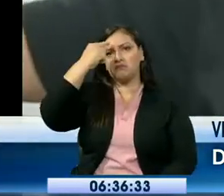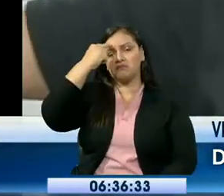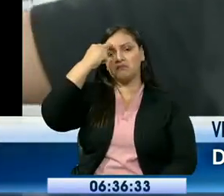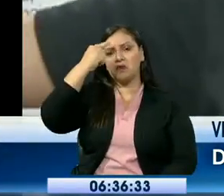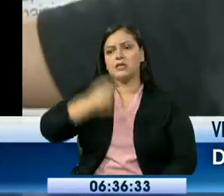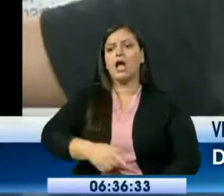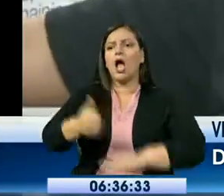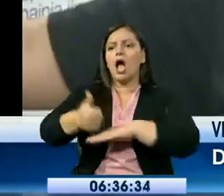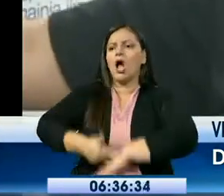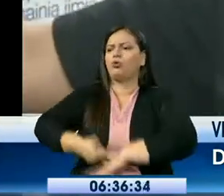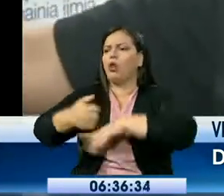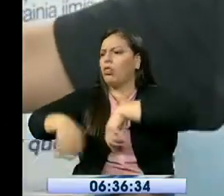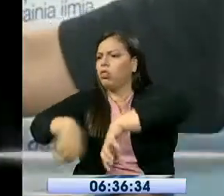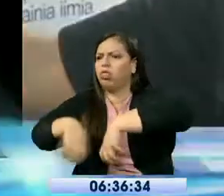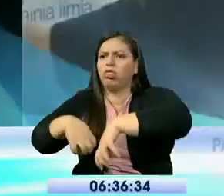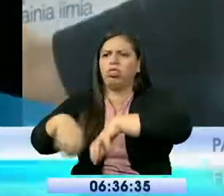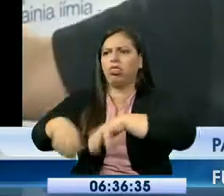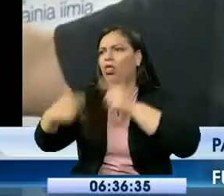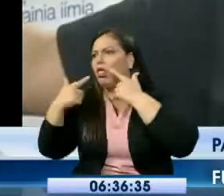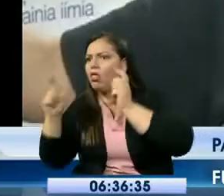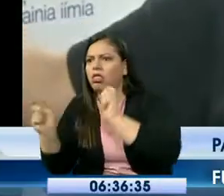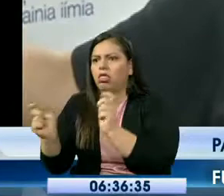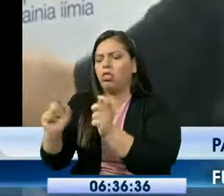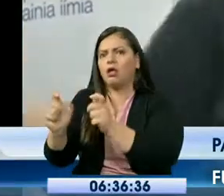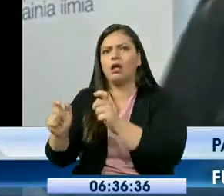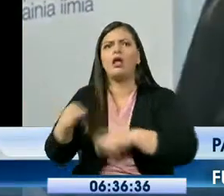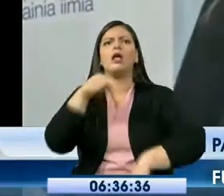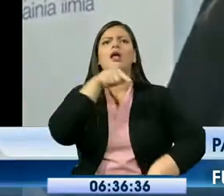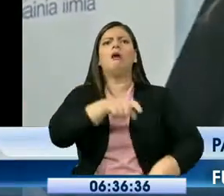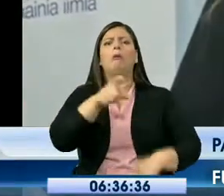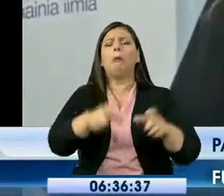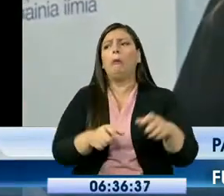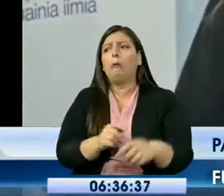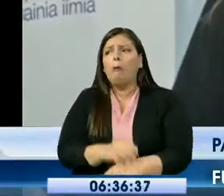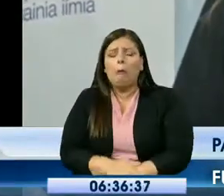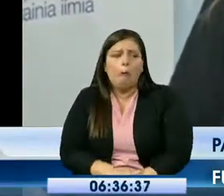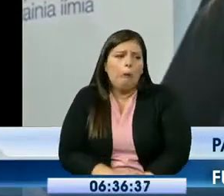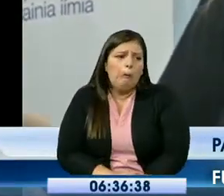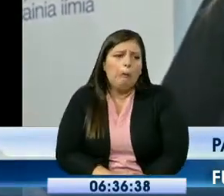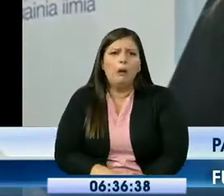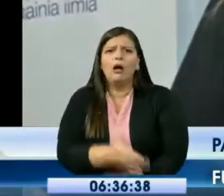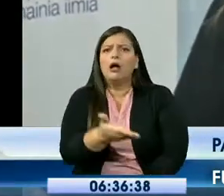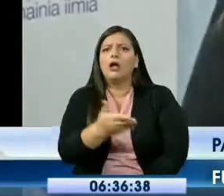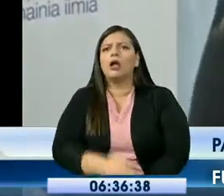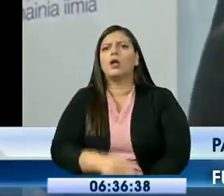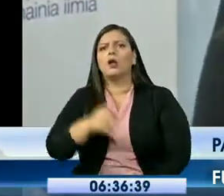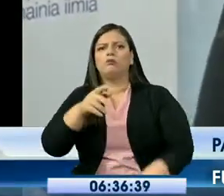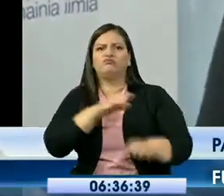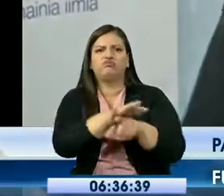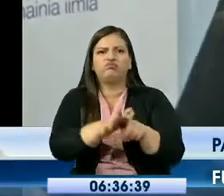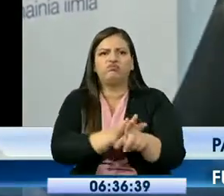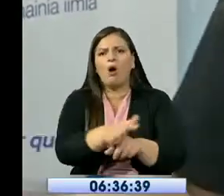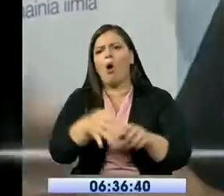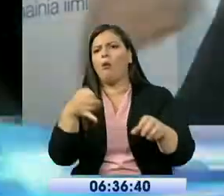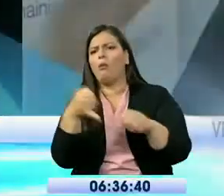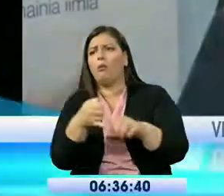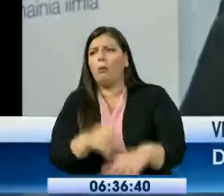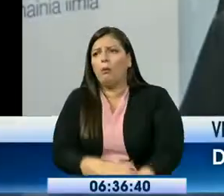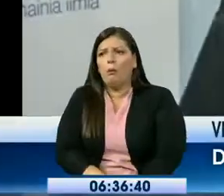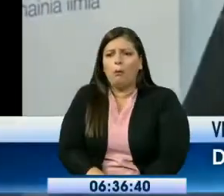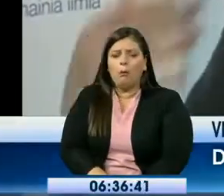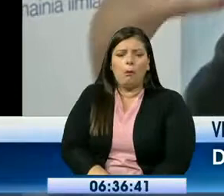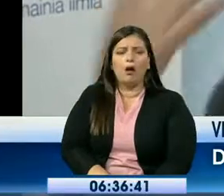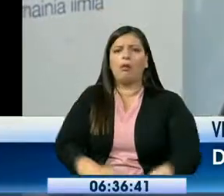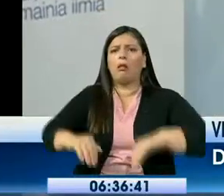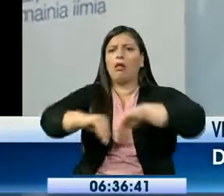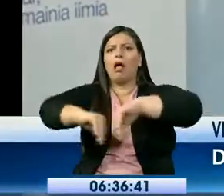autoridades y los funcionarios del sistema acá. Entonces, nada de confrontación, es simplemente trabajar juntos, que nos vean, que